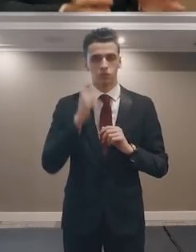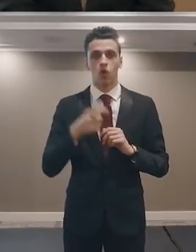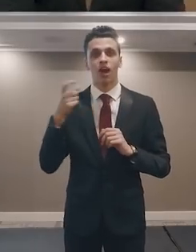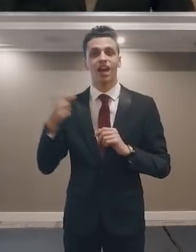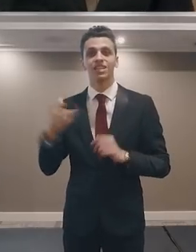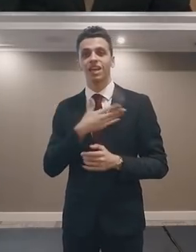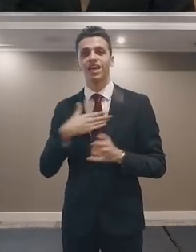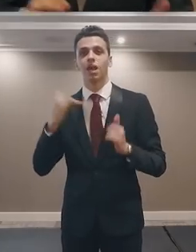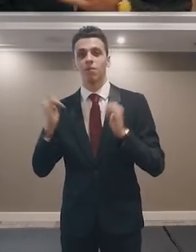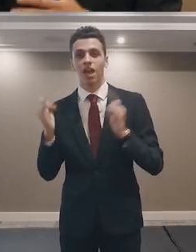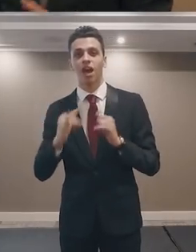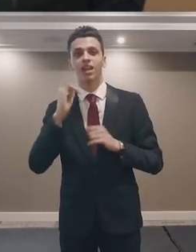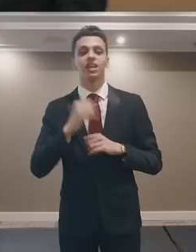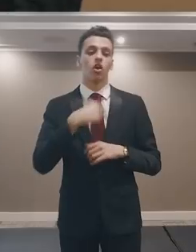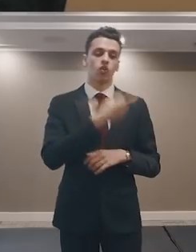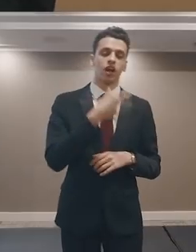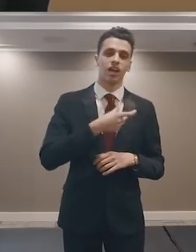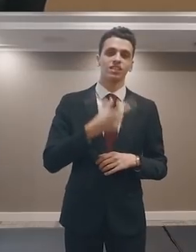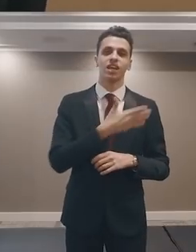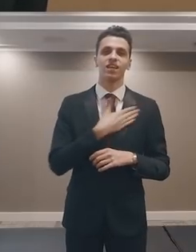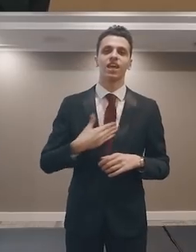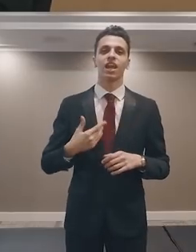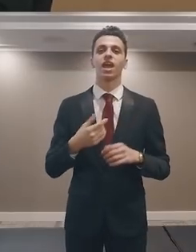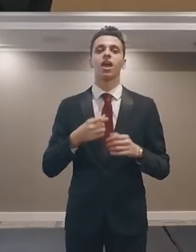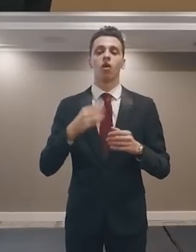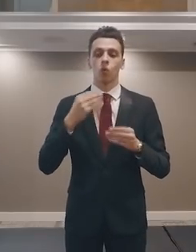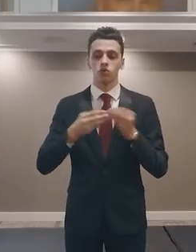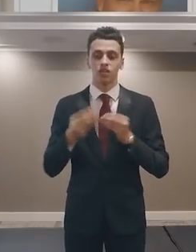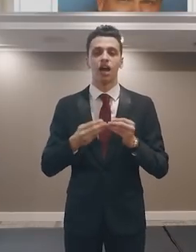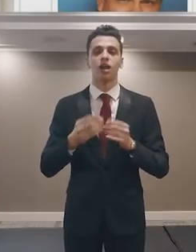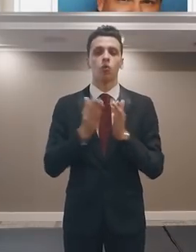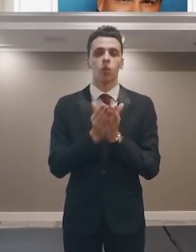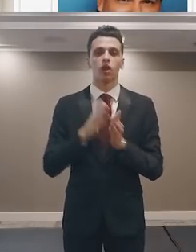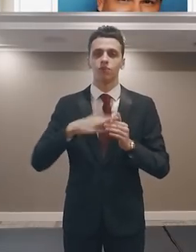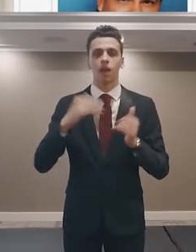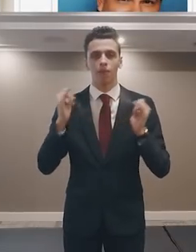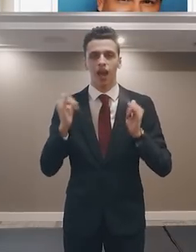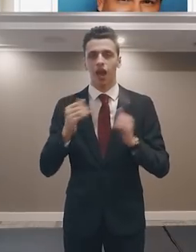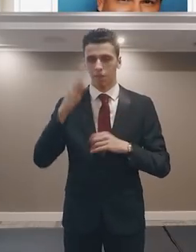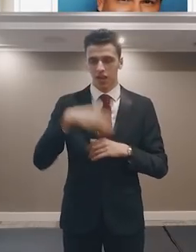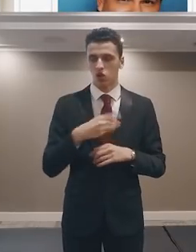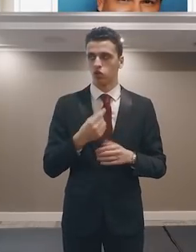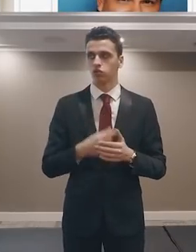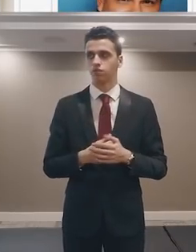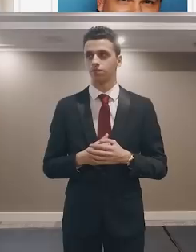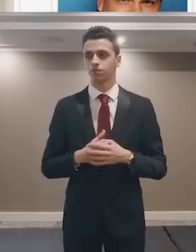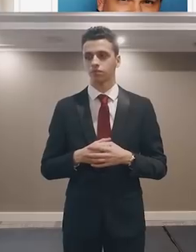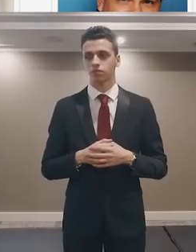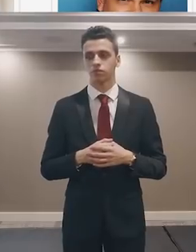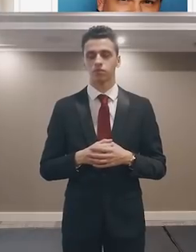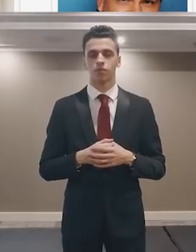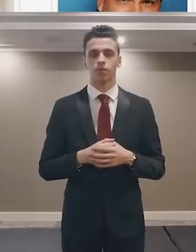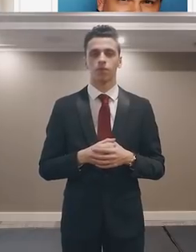gente que aprovecha la tecnología para hacerlo más barato enseguida entenderéis por qué antes de nada tenés que entender quién respalda